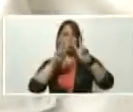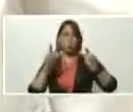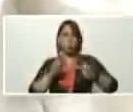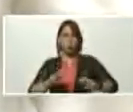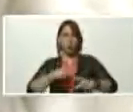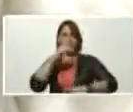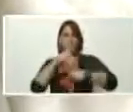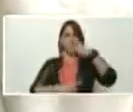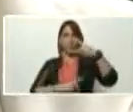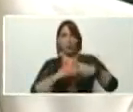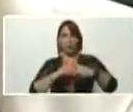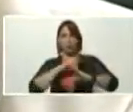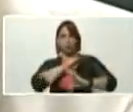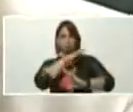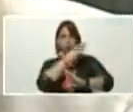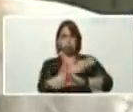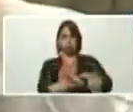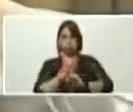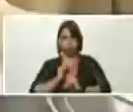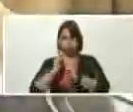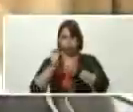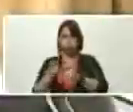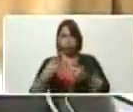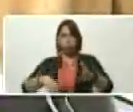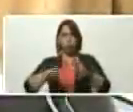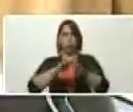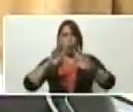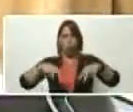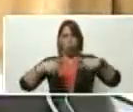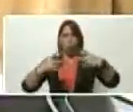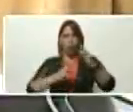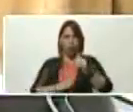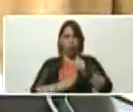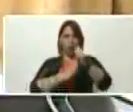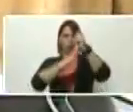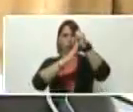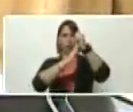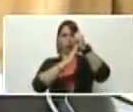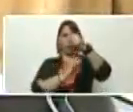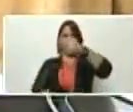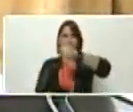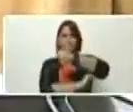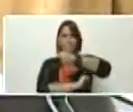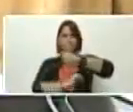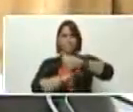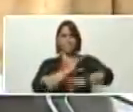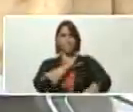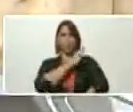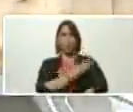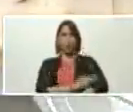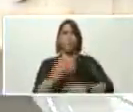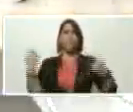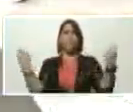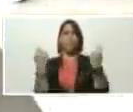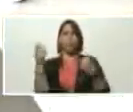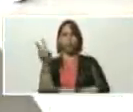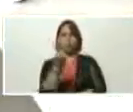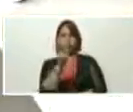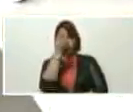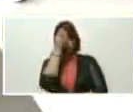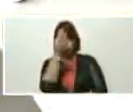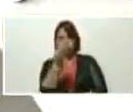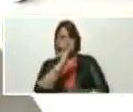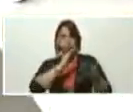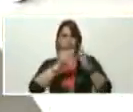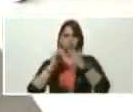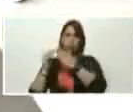para repotenciar y reactualizar el liderazgo de base del poder popular venezolano, de los consejos comunales,